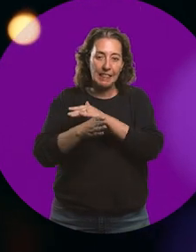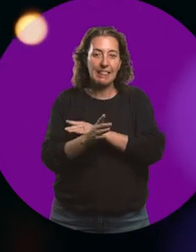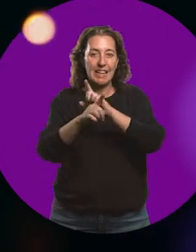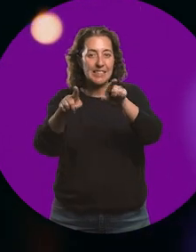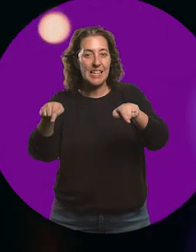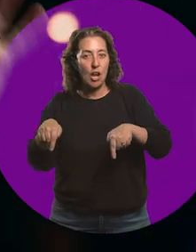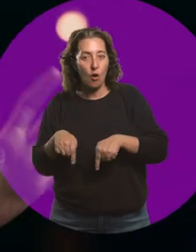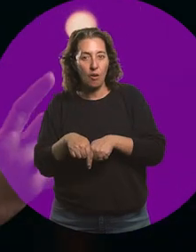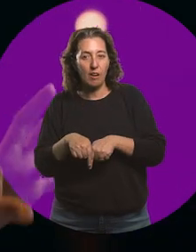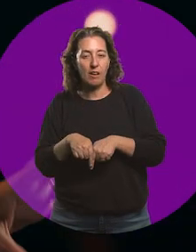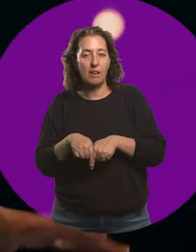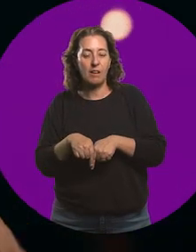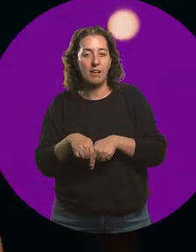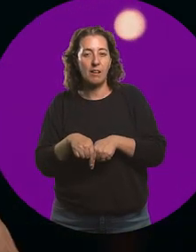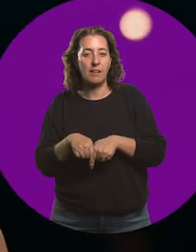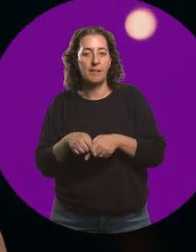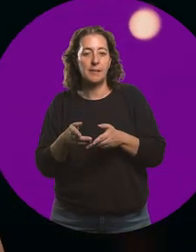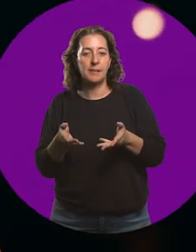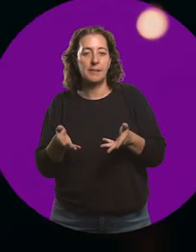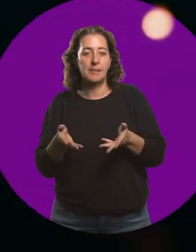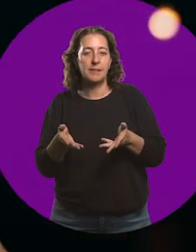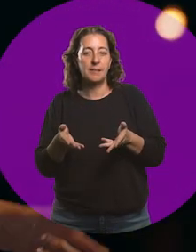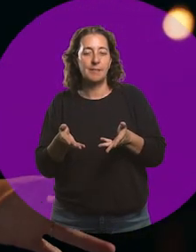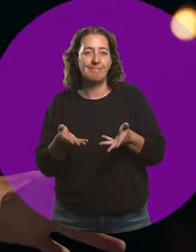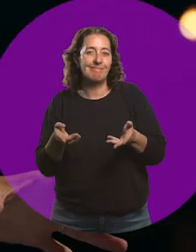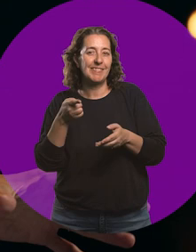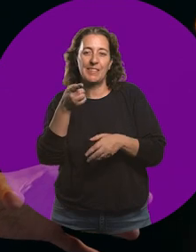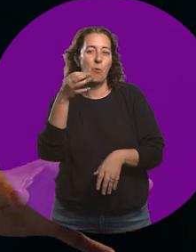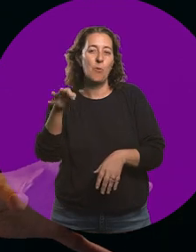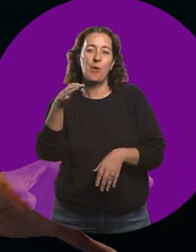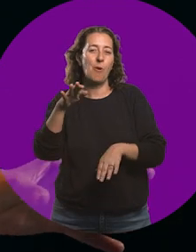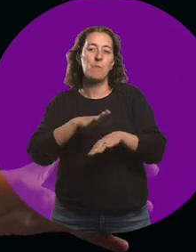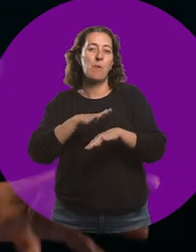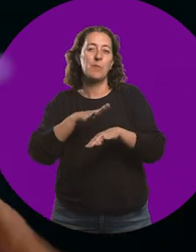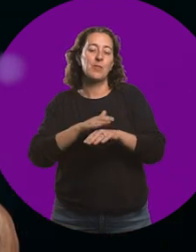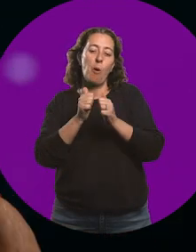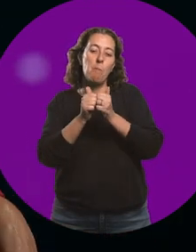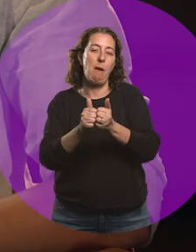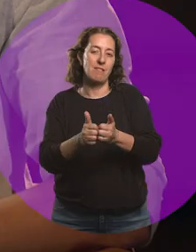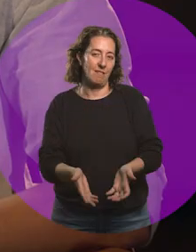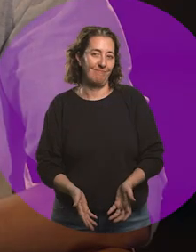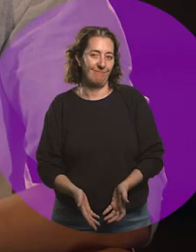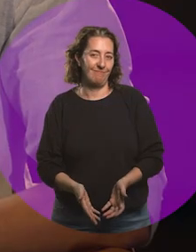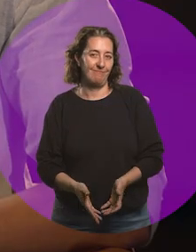aula, ¿no? Ese es el único momento que tiene ese acompañamiento.